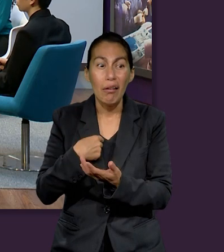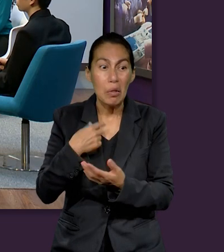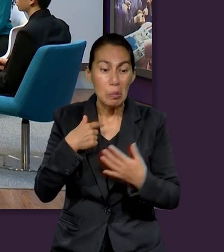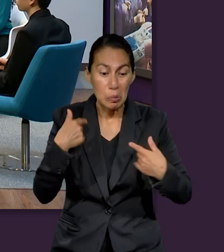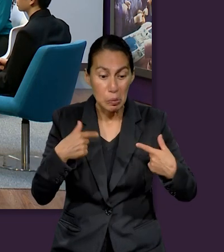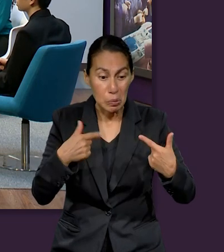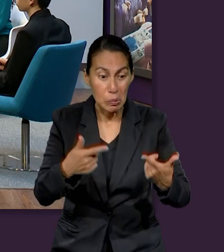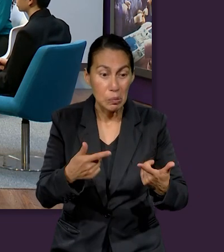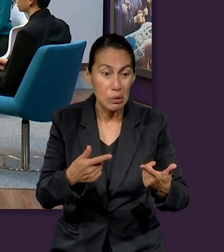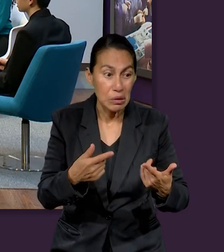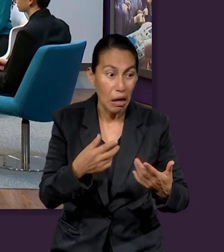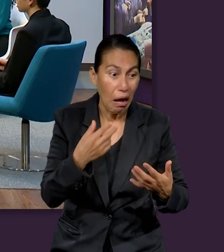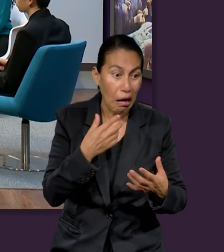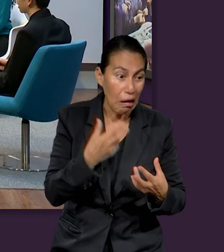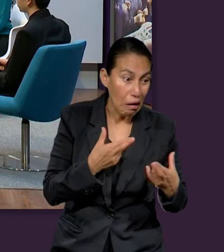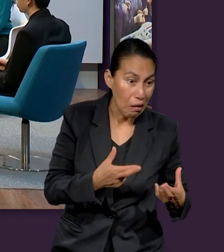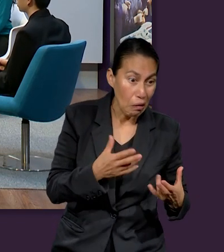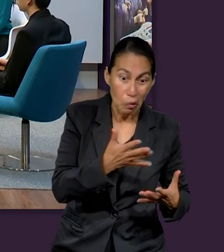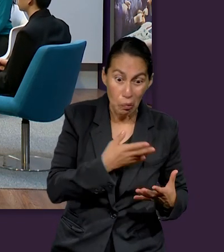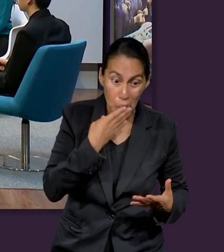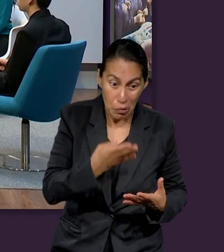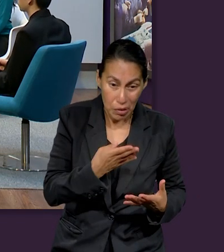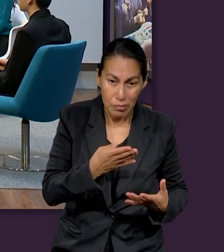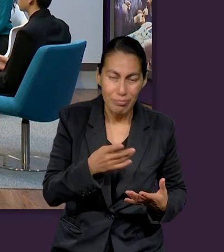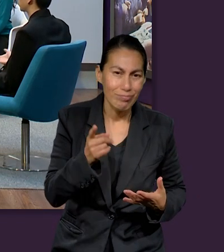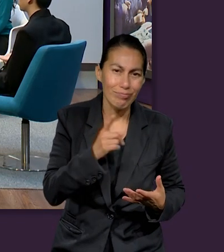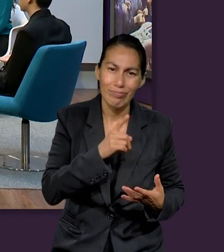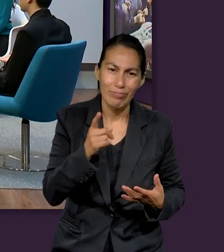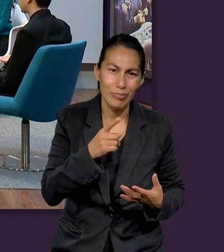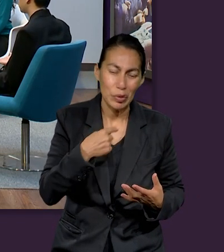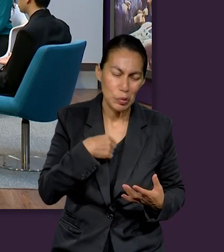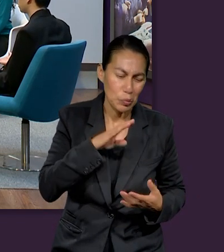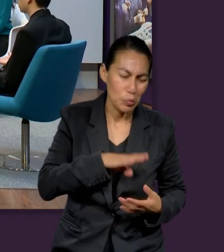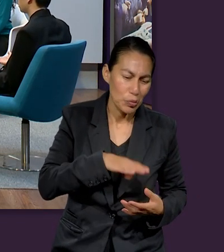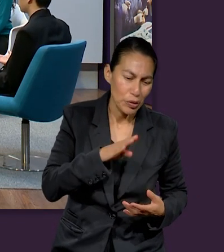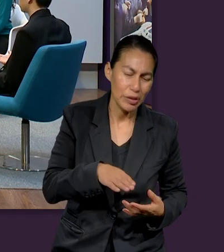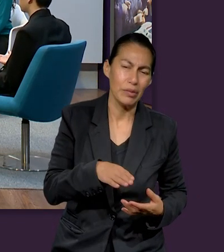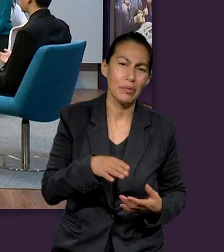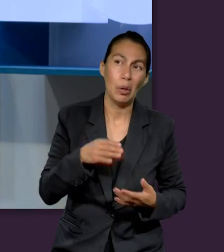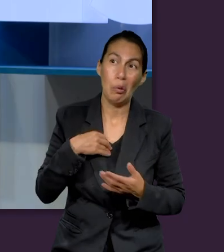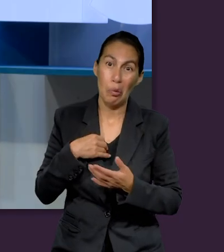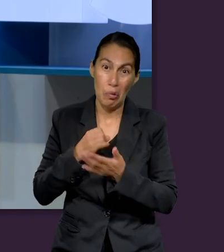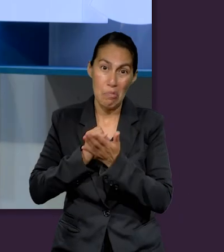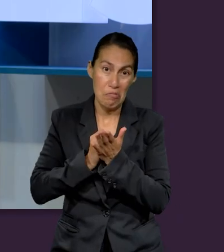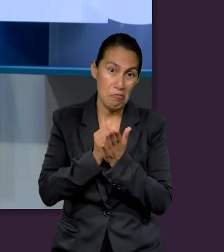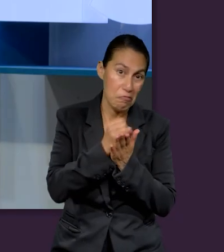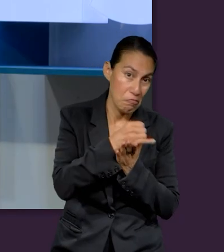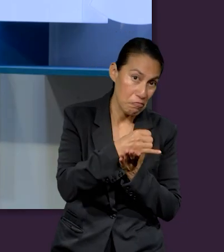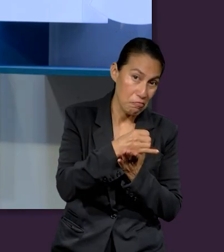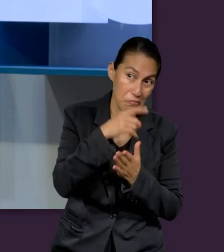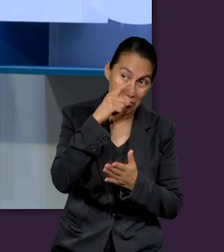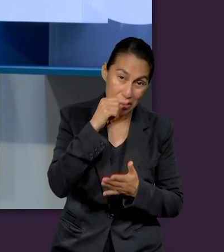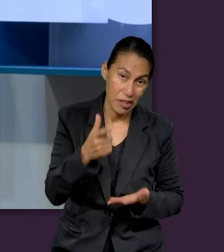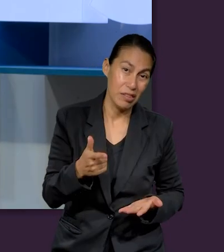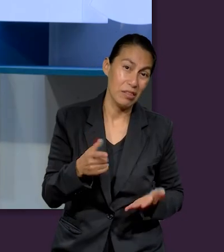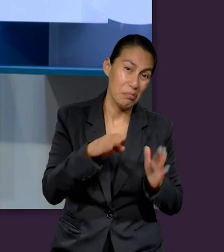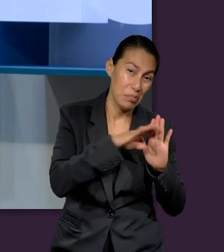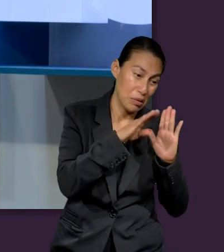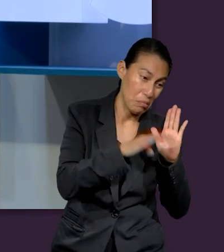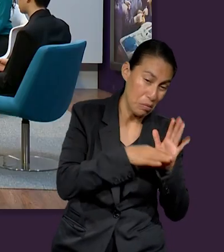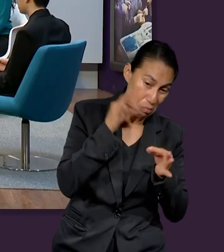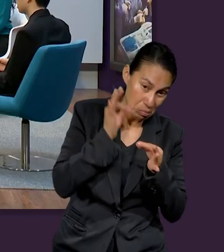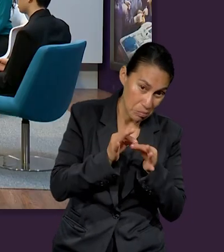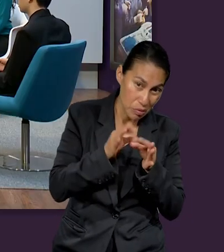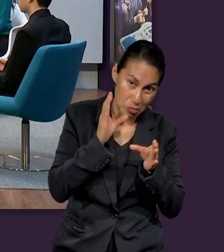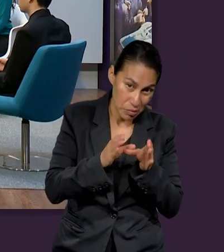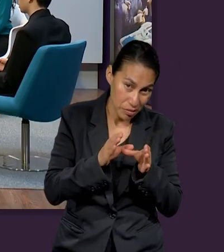Salomón al final cuidas si se percató de esto Dijo pues de qué me sirve tanto si al final tarde o temprano va a terminar muriendo mi conciencia